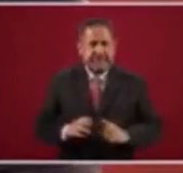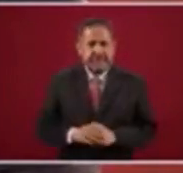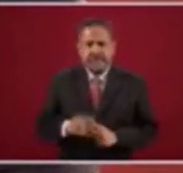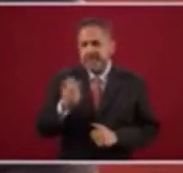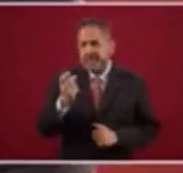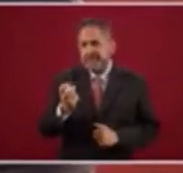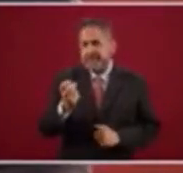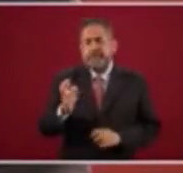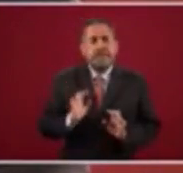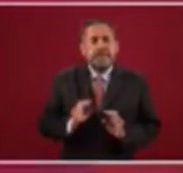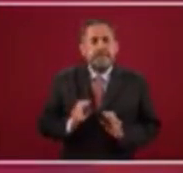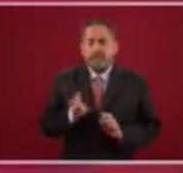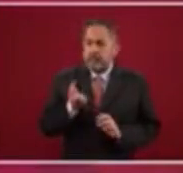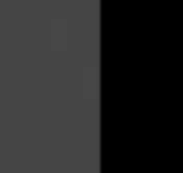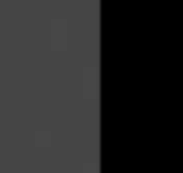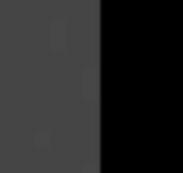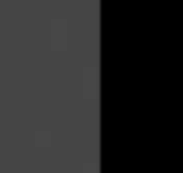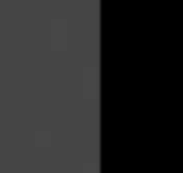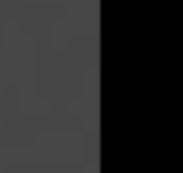Eso es básicamente.